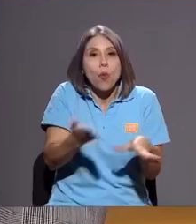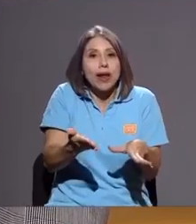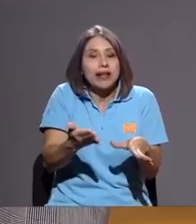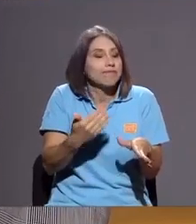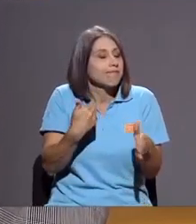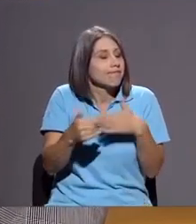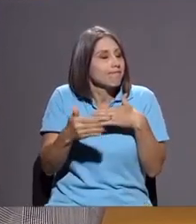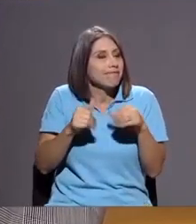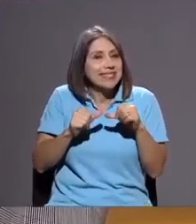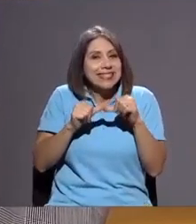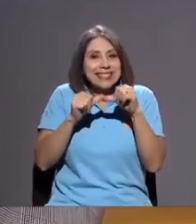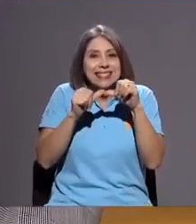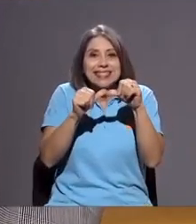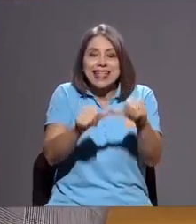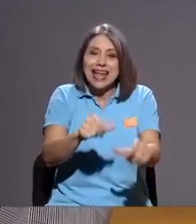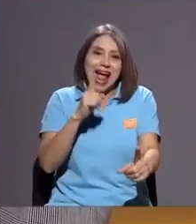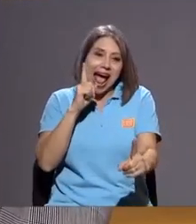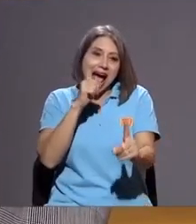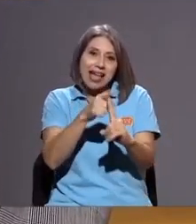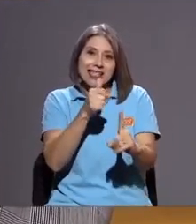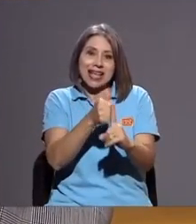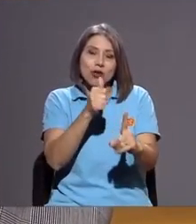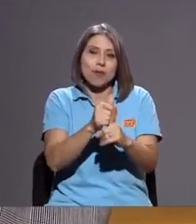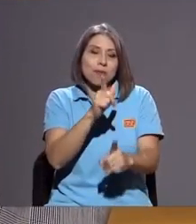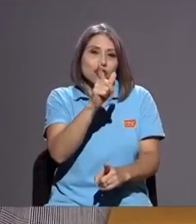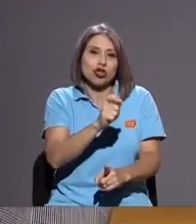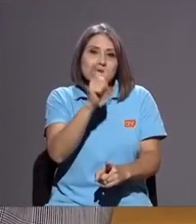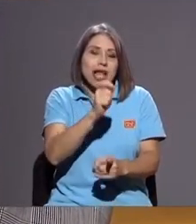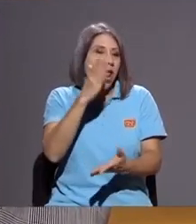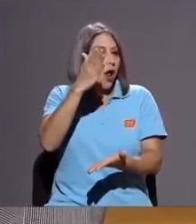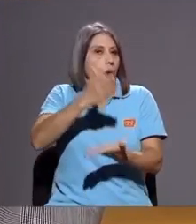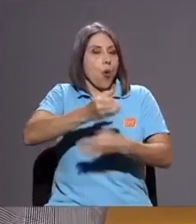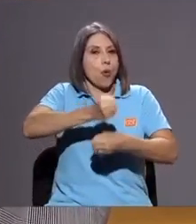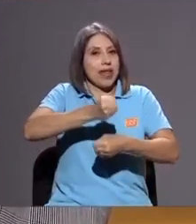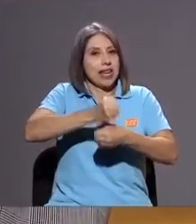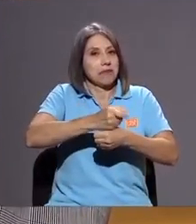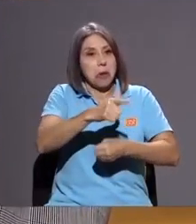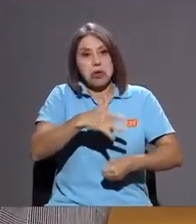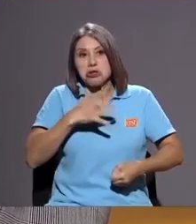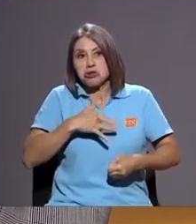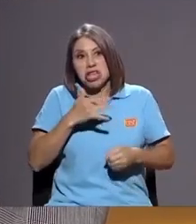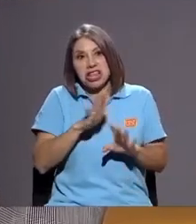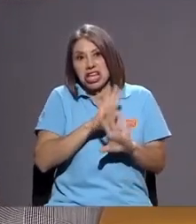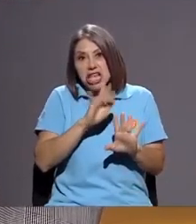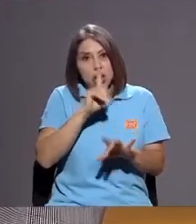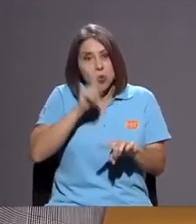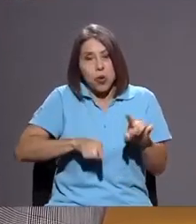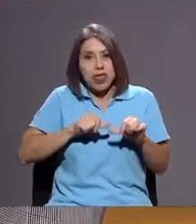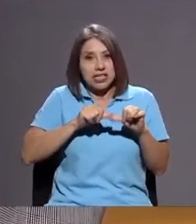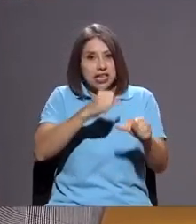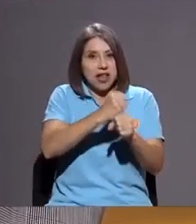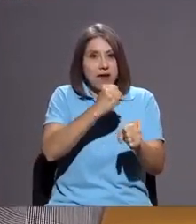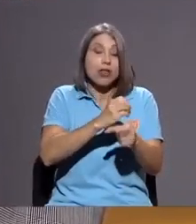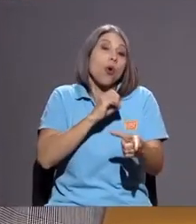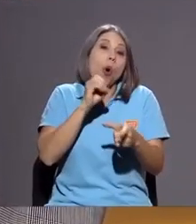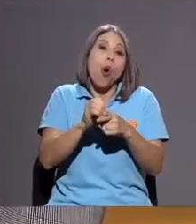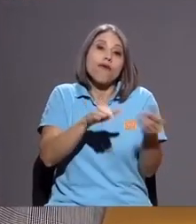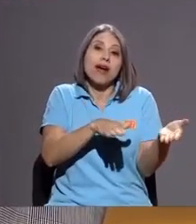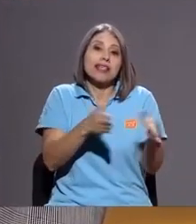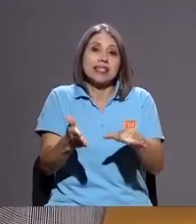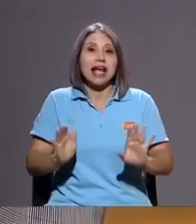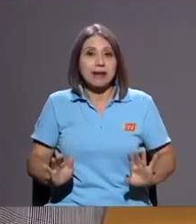jubilen, ellos mismos se jubilen porque ya no se sienten aptos para seguir trabajando o bien fallezcan. En Costa Rica... Perdón, y